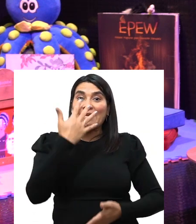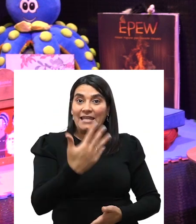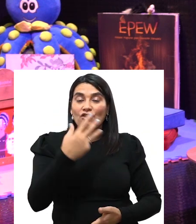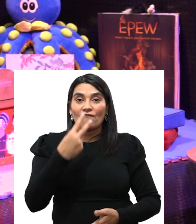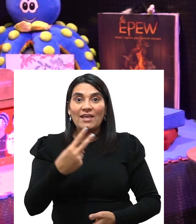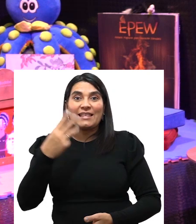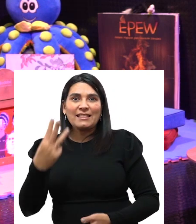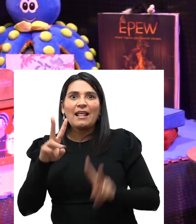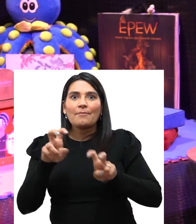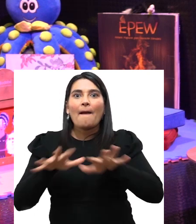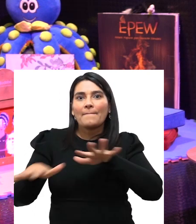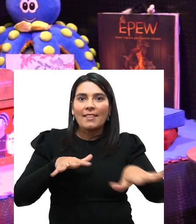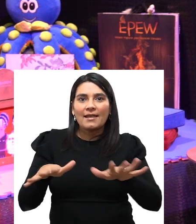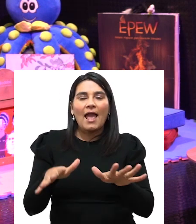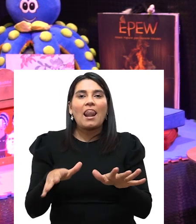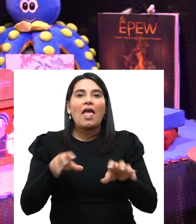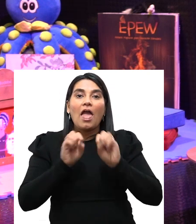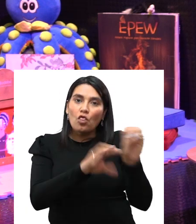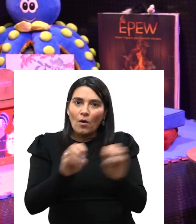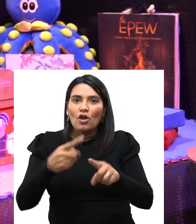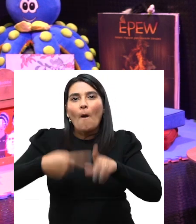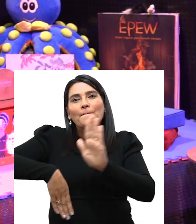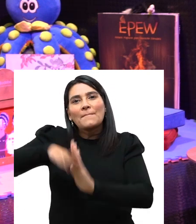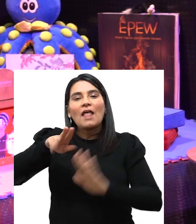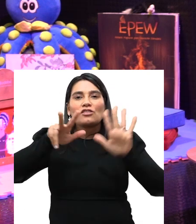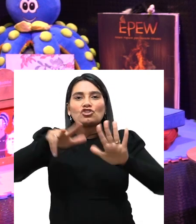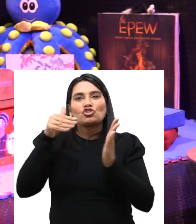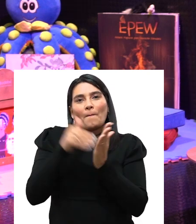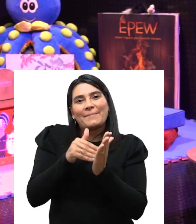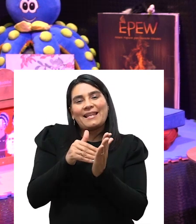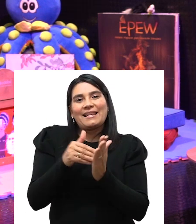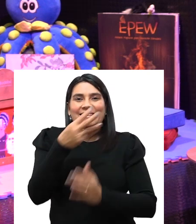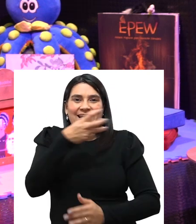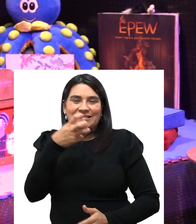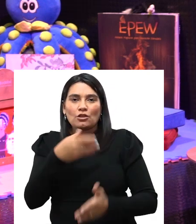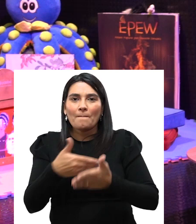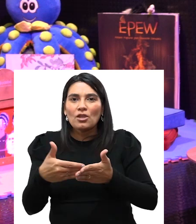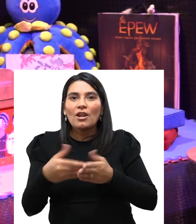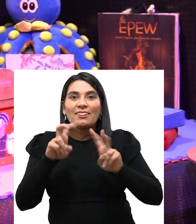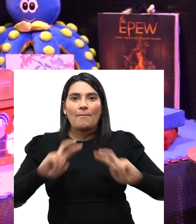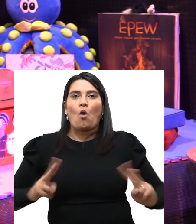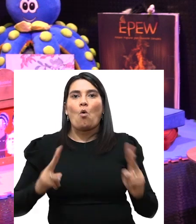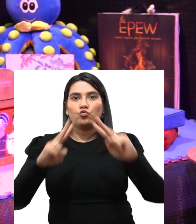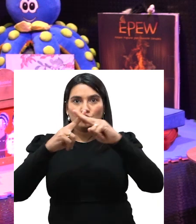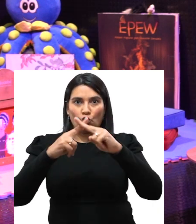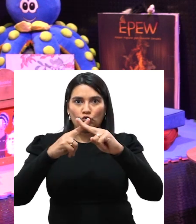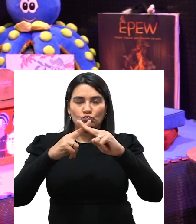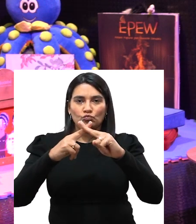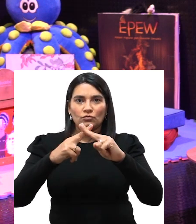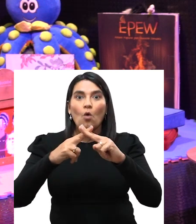material educativo y más de 18.300 millones en infraestructura. La colaboración